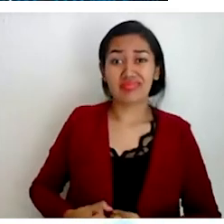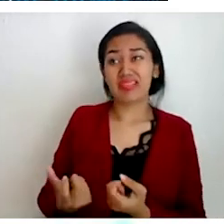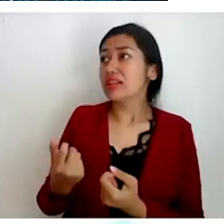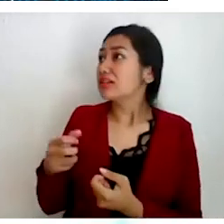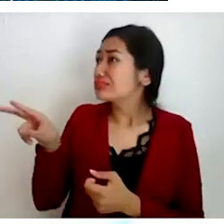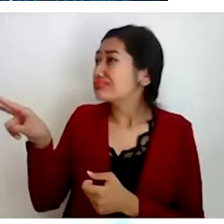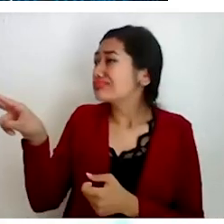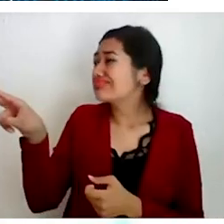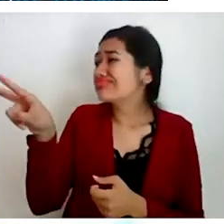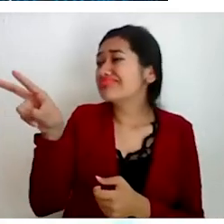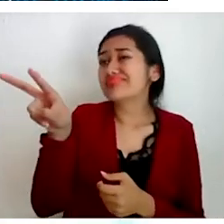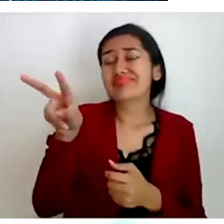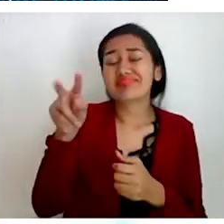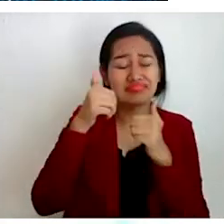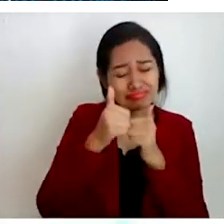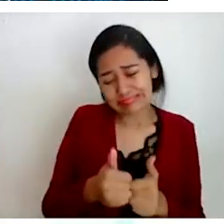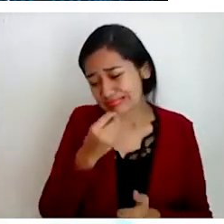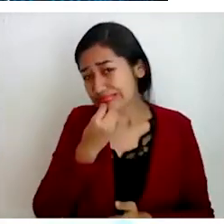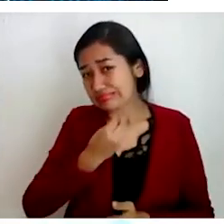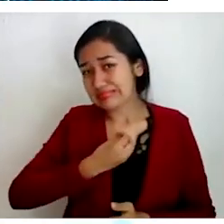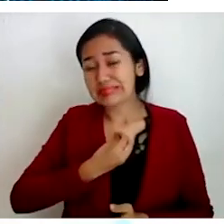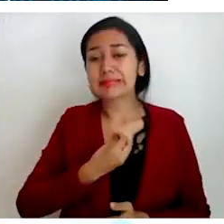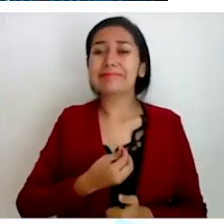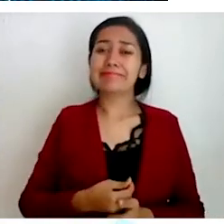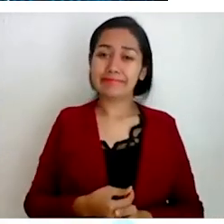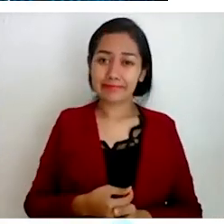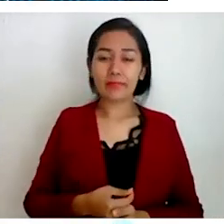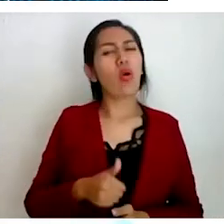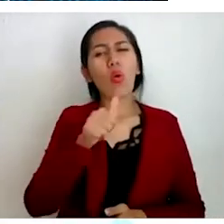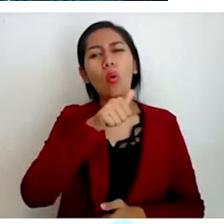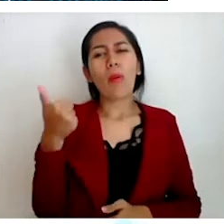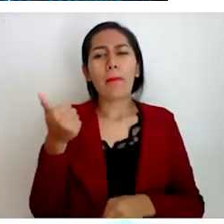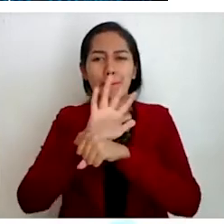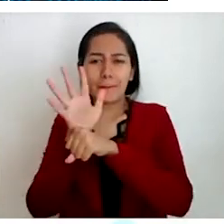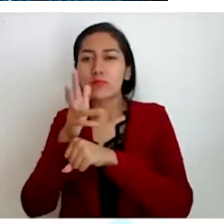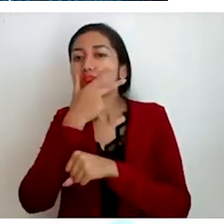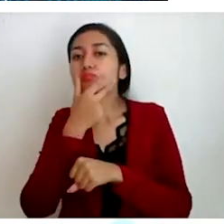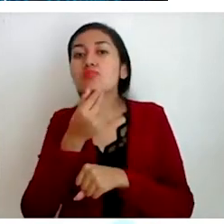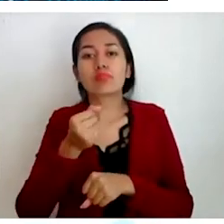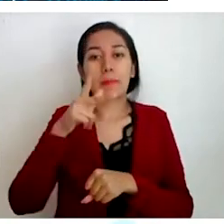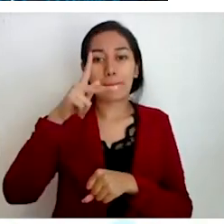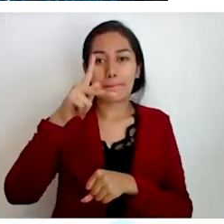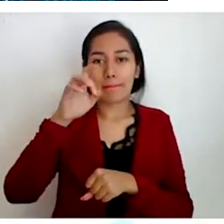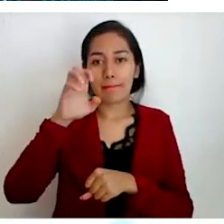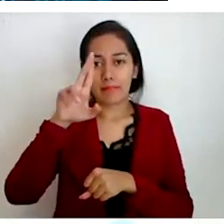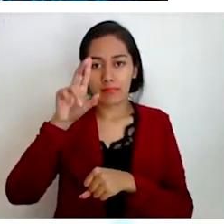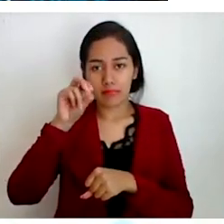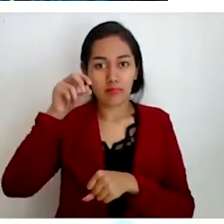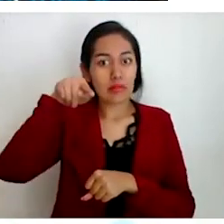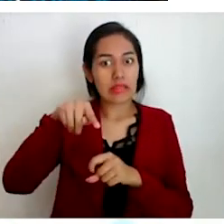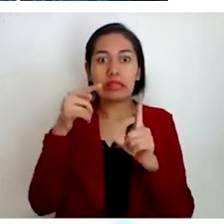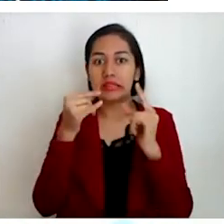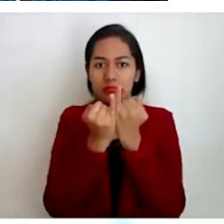pandemia. Sobre las películas de Pedro Almodóvar, pues desde luego sí hay una referencia directa, ¿no? Esta reflexión en